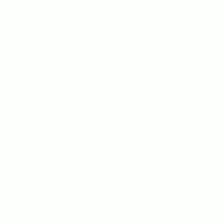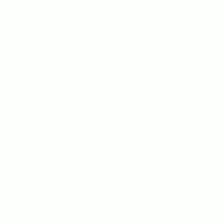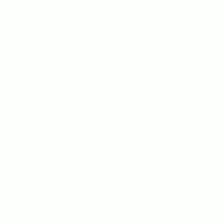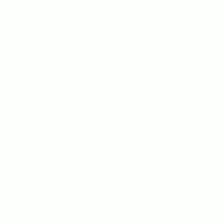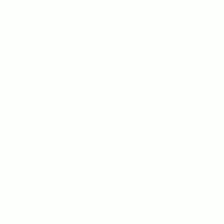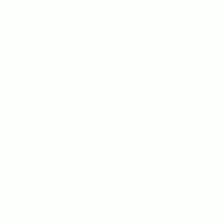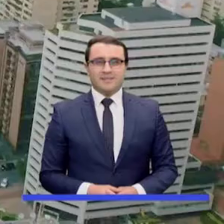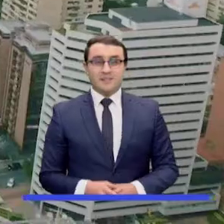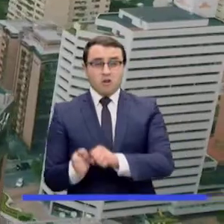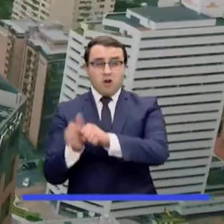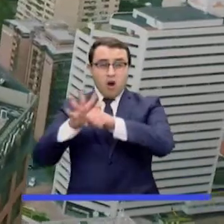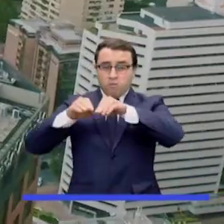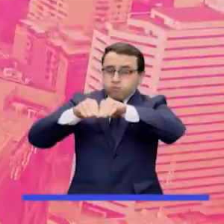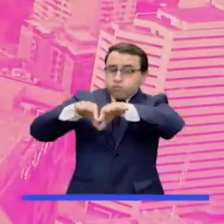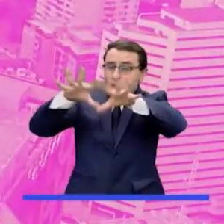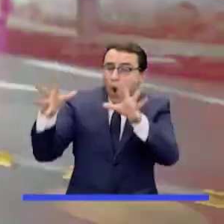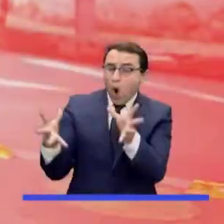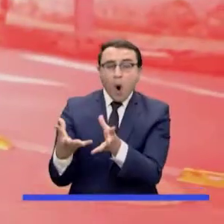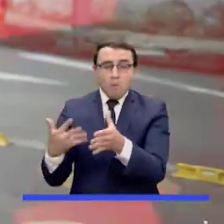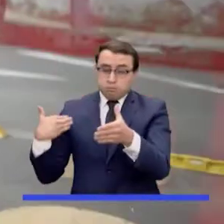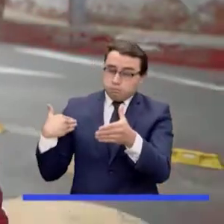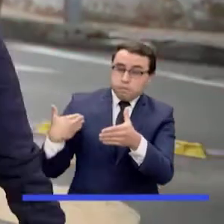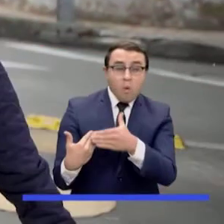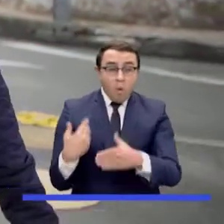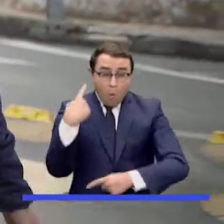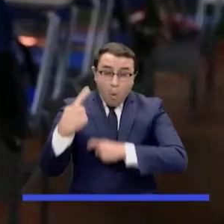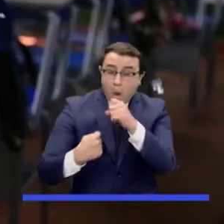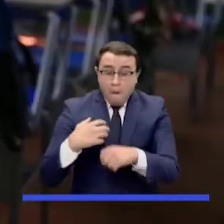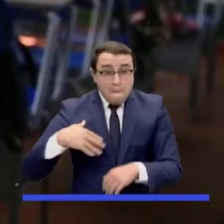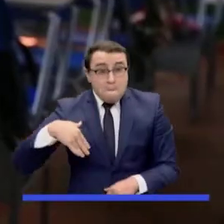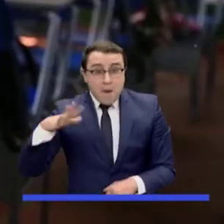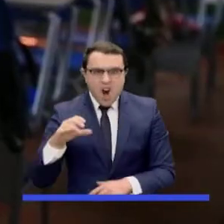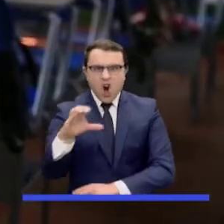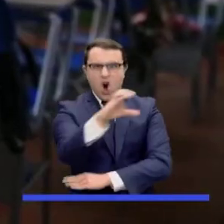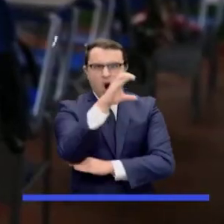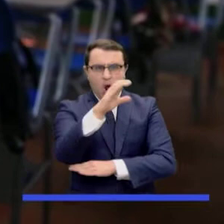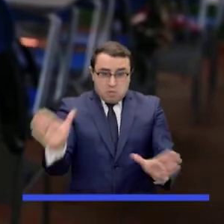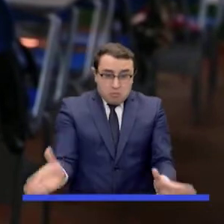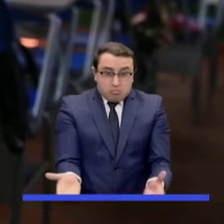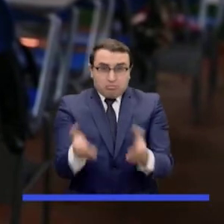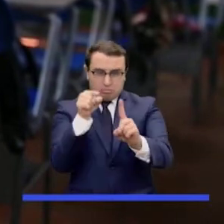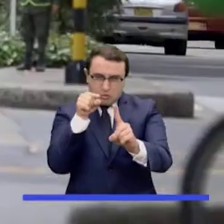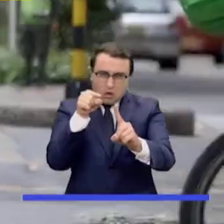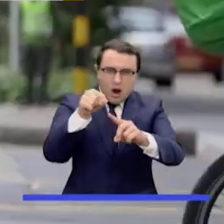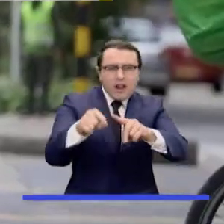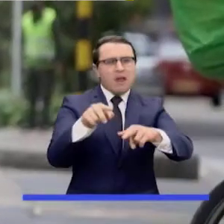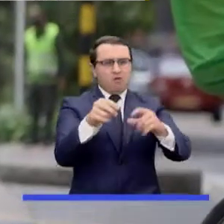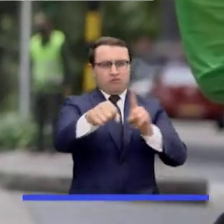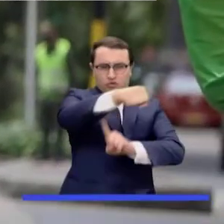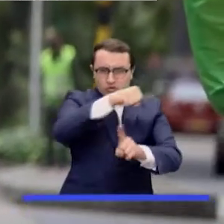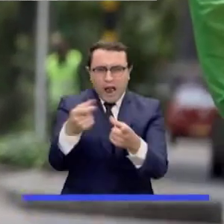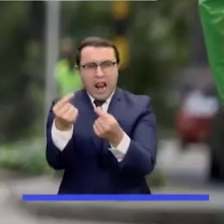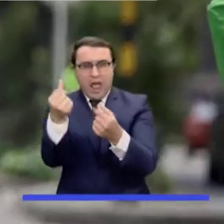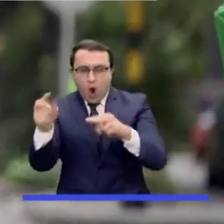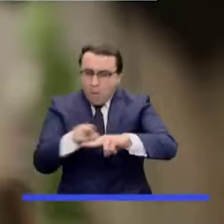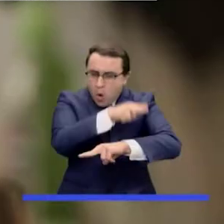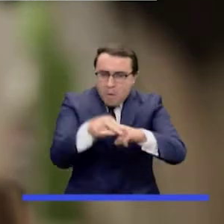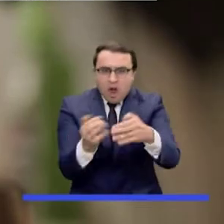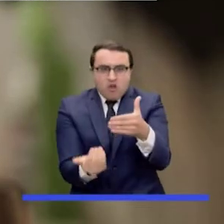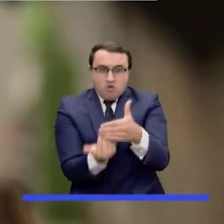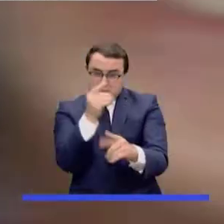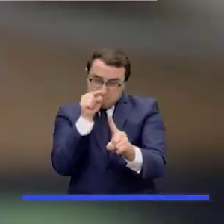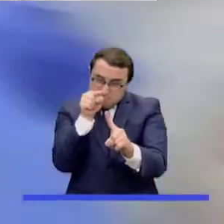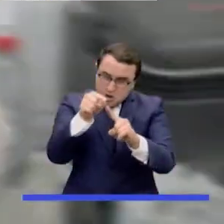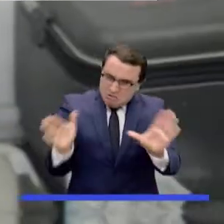de Comunicaciones. Después de más de un año de pandemia, el país avanza hacia una nueva normalidad de reactivación económica